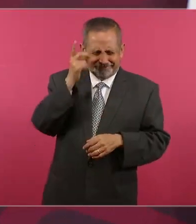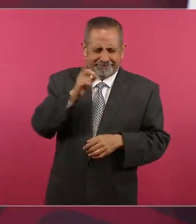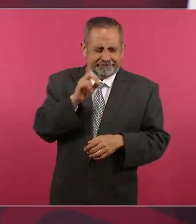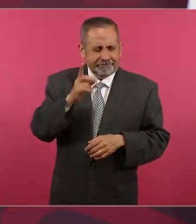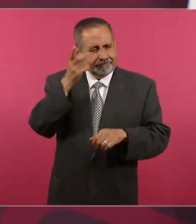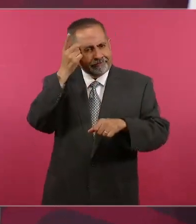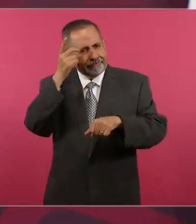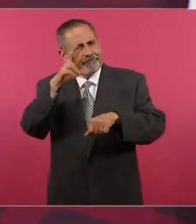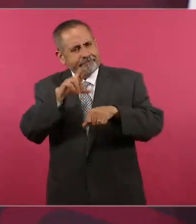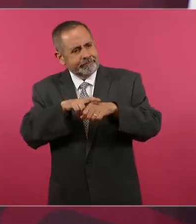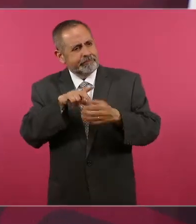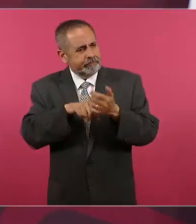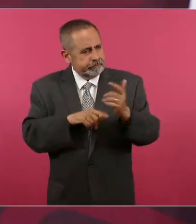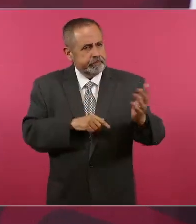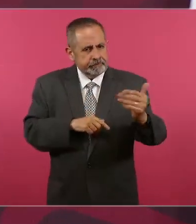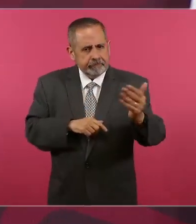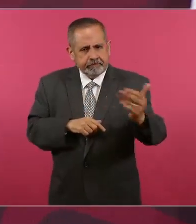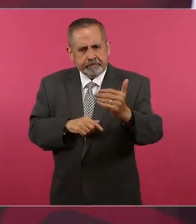pero los directivos